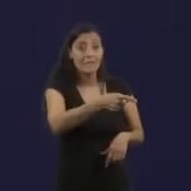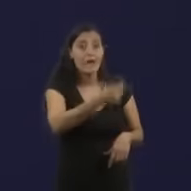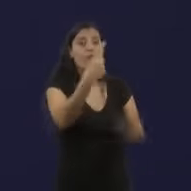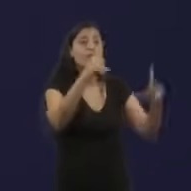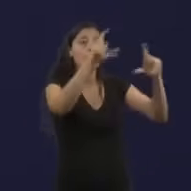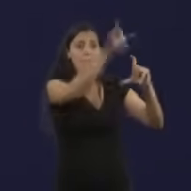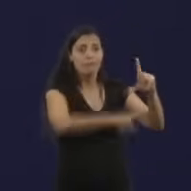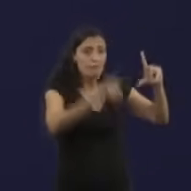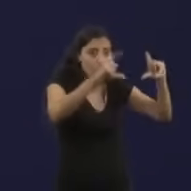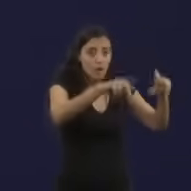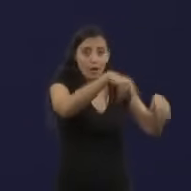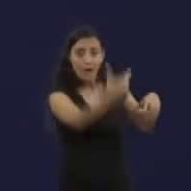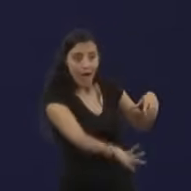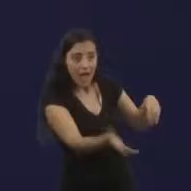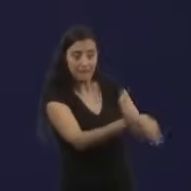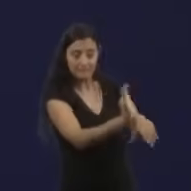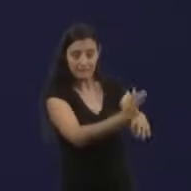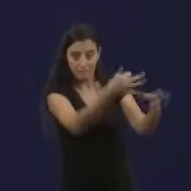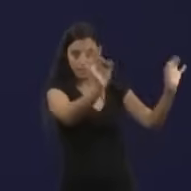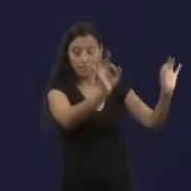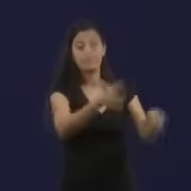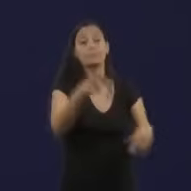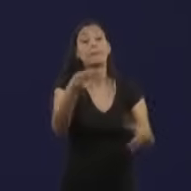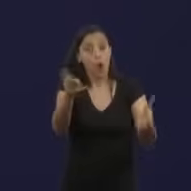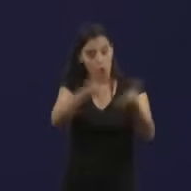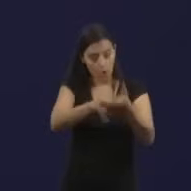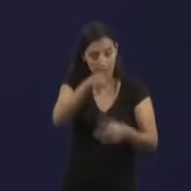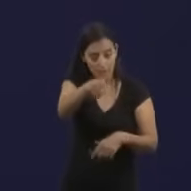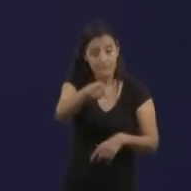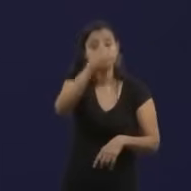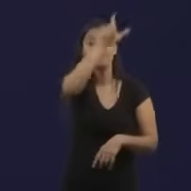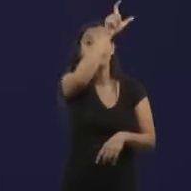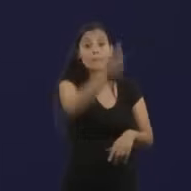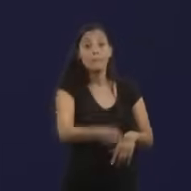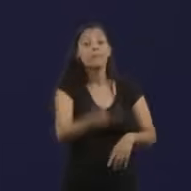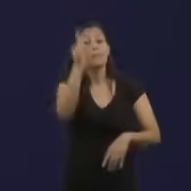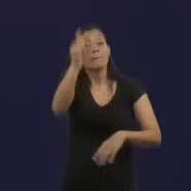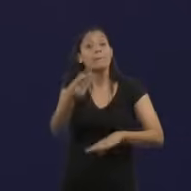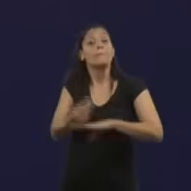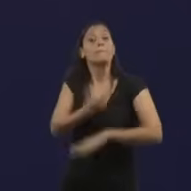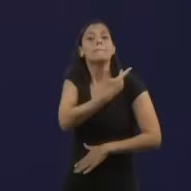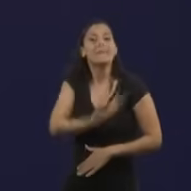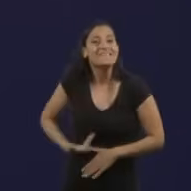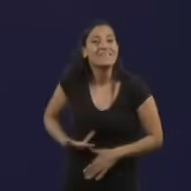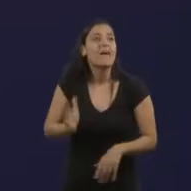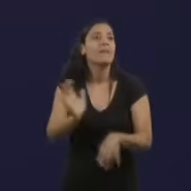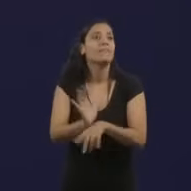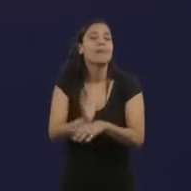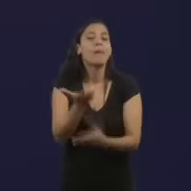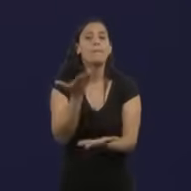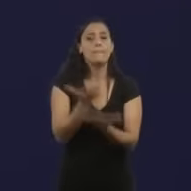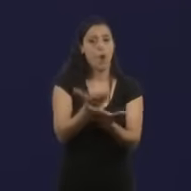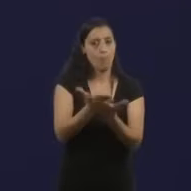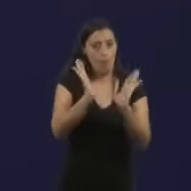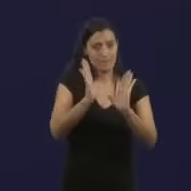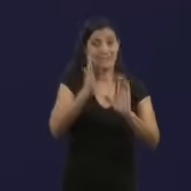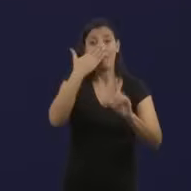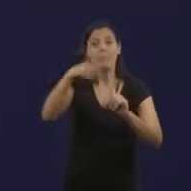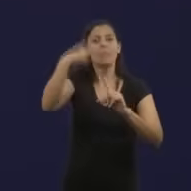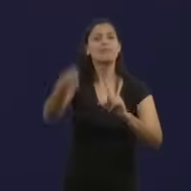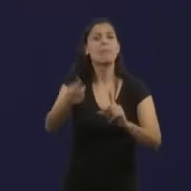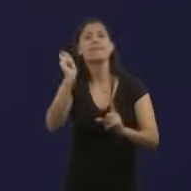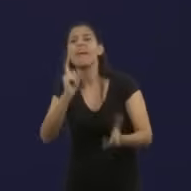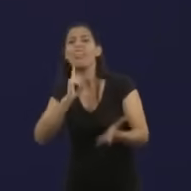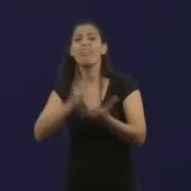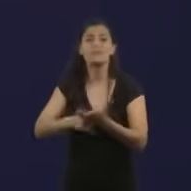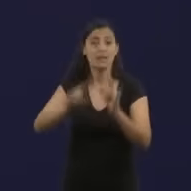fotógrafo es un tema que repito el presidente propone y los propios procesos y el resto de los poderes después